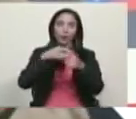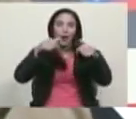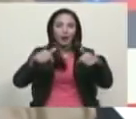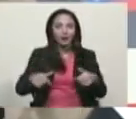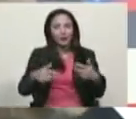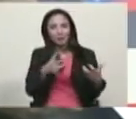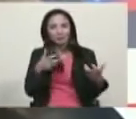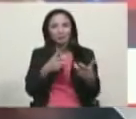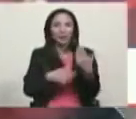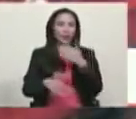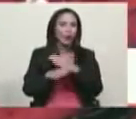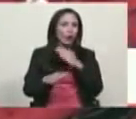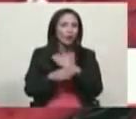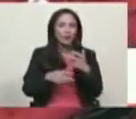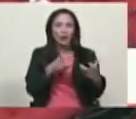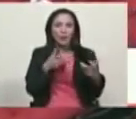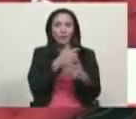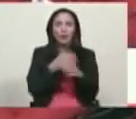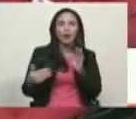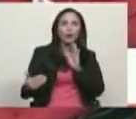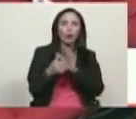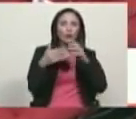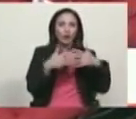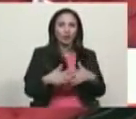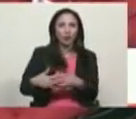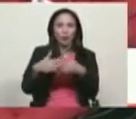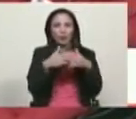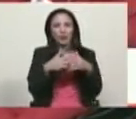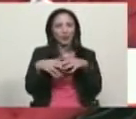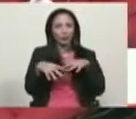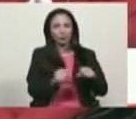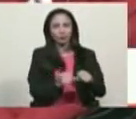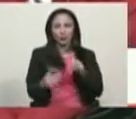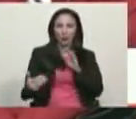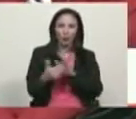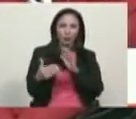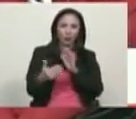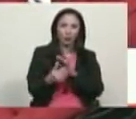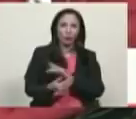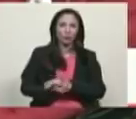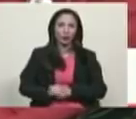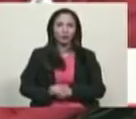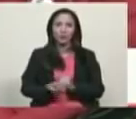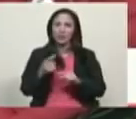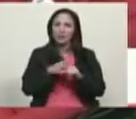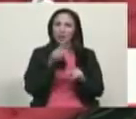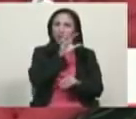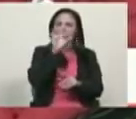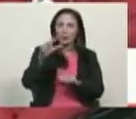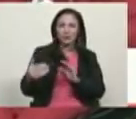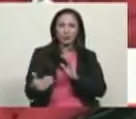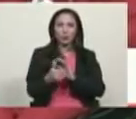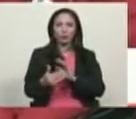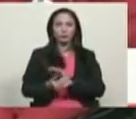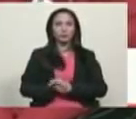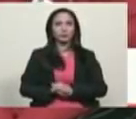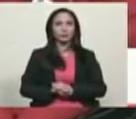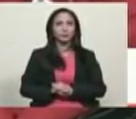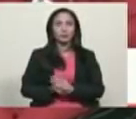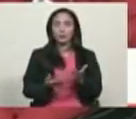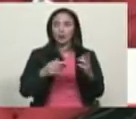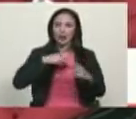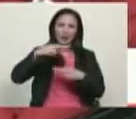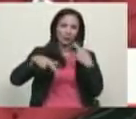rebelión permanente contra el neoliberalismo, contra el imperialismo, contra las oligarquías. Una